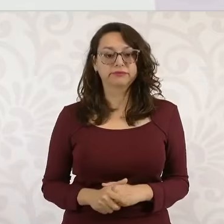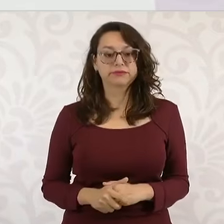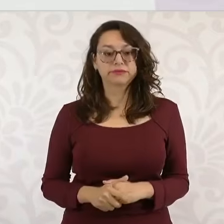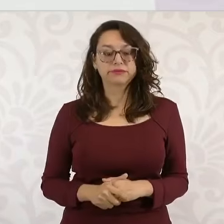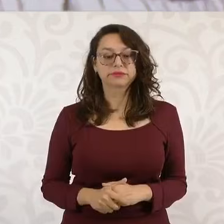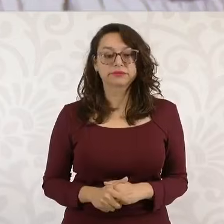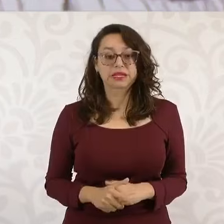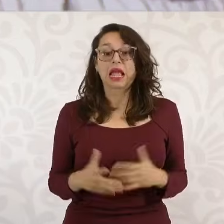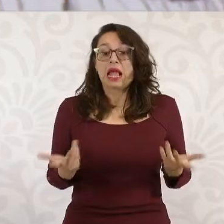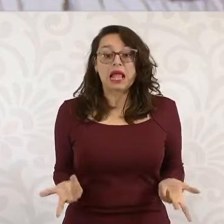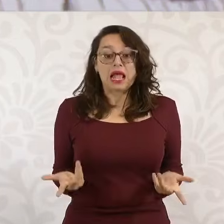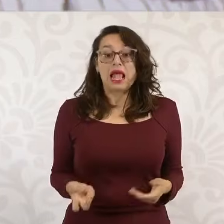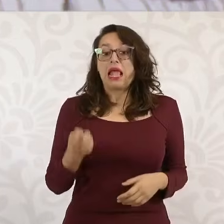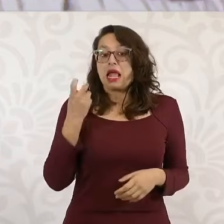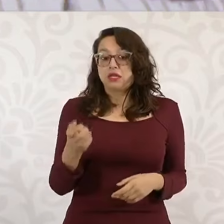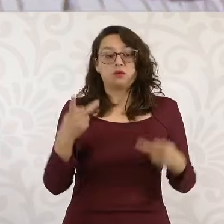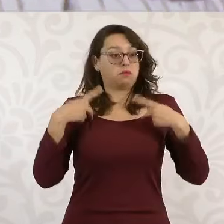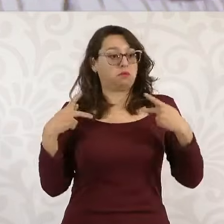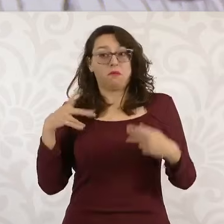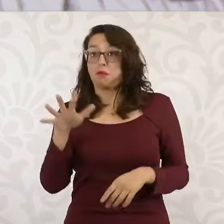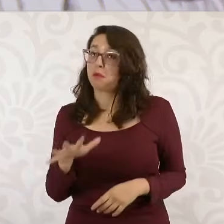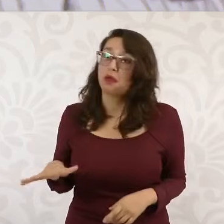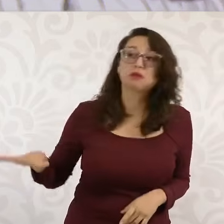Eso es algo que en todas las encuestas,